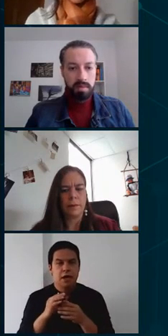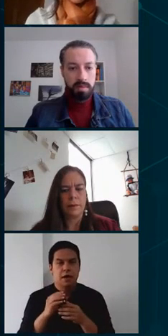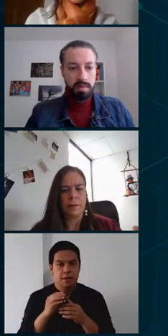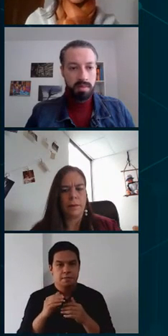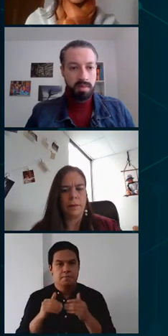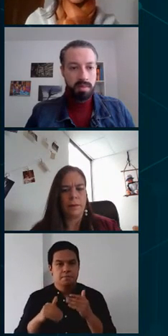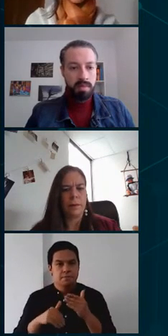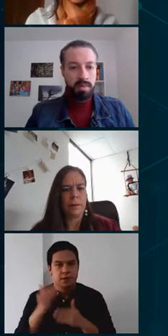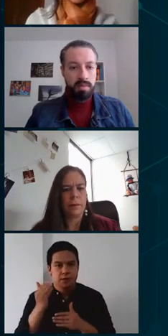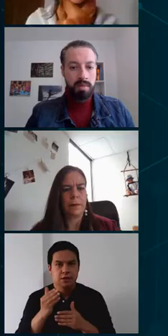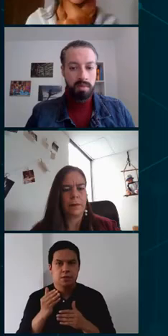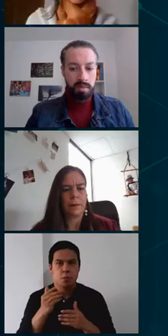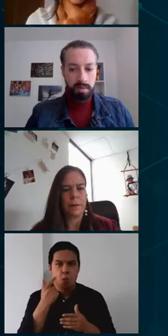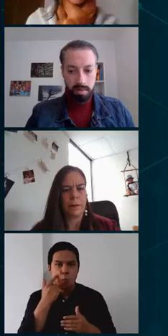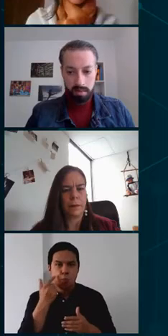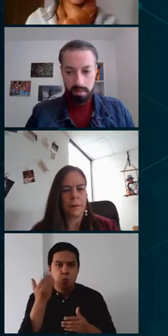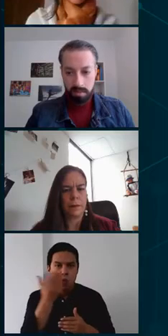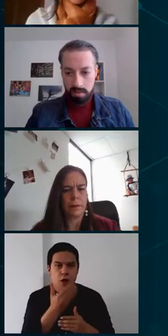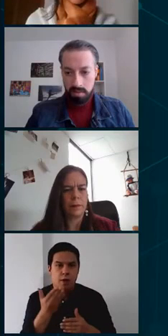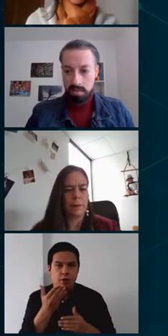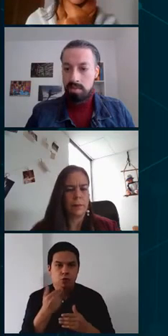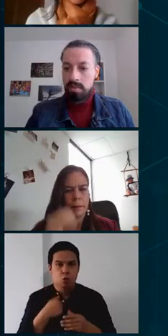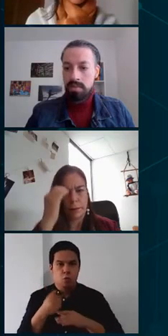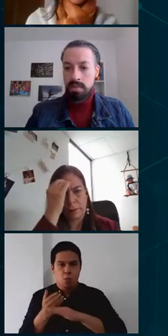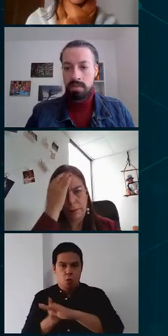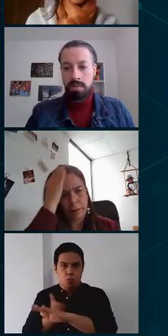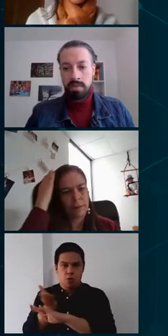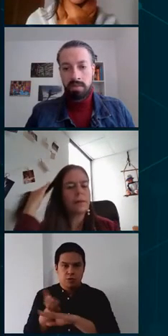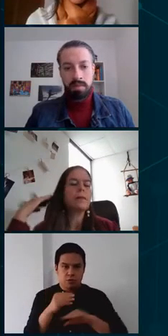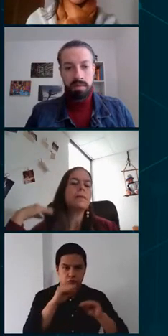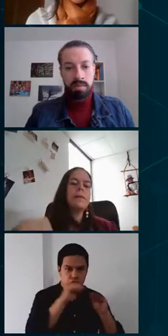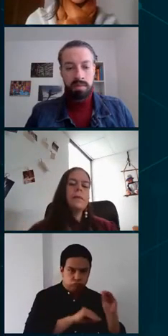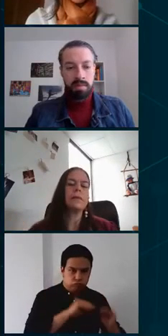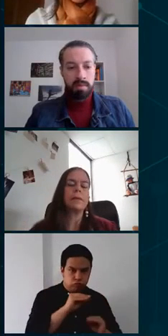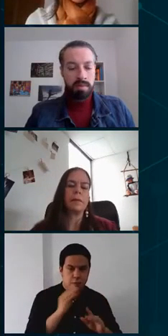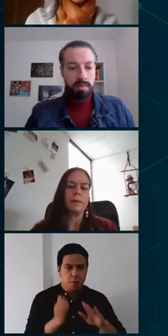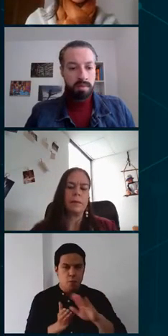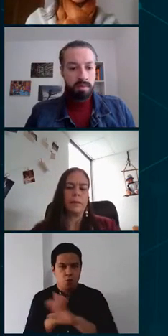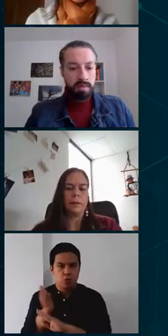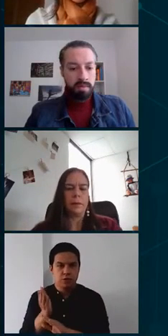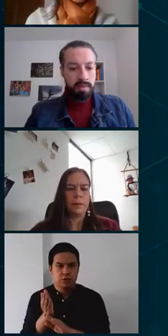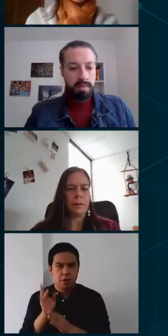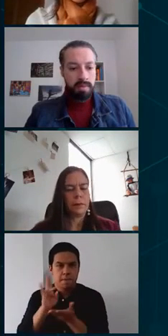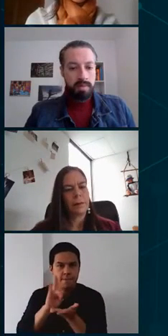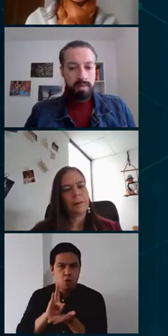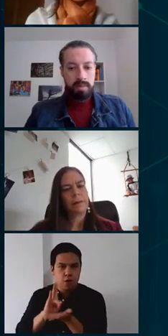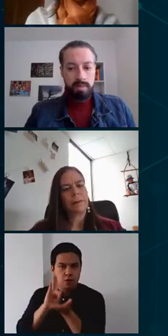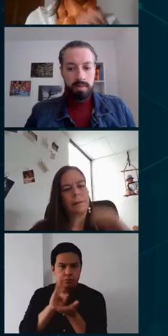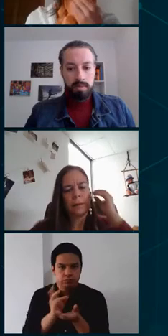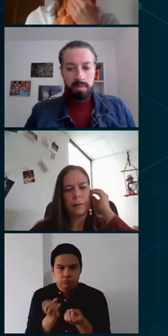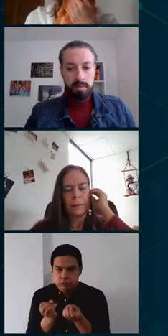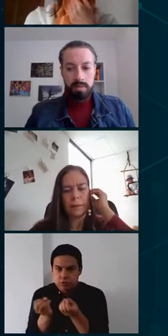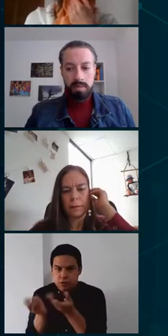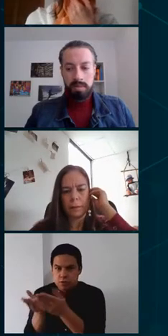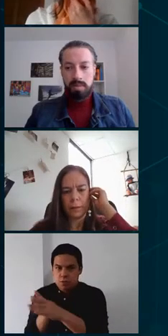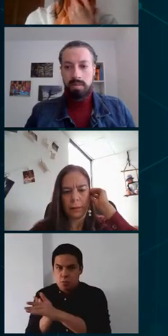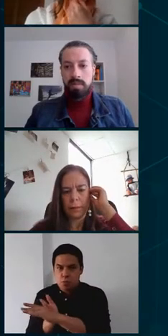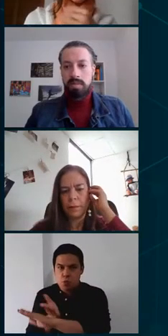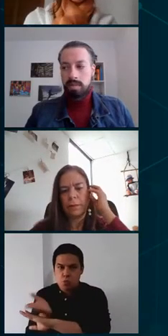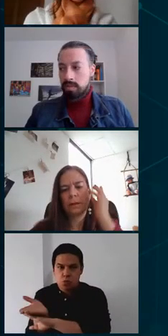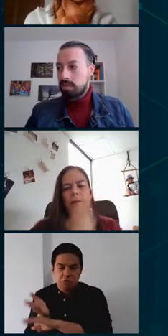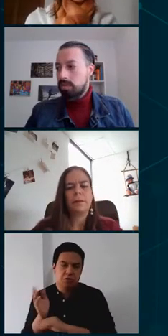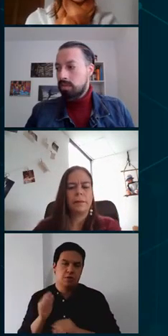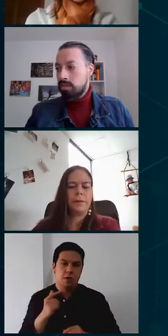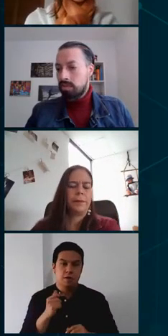poner a prueba esta propuesta, esta iniciativa, este prototipo que acabamos de hacer, que realizamos con los